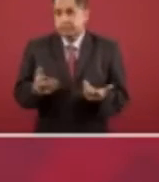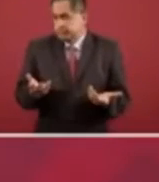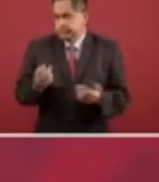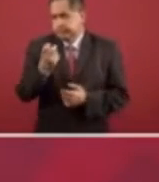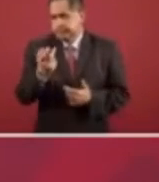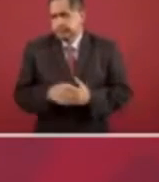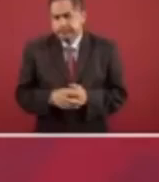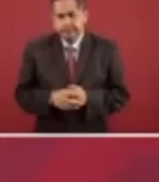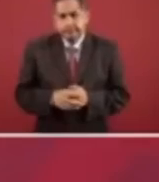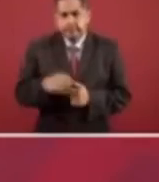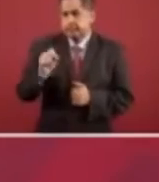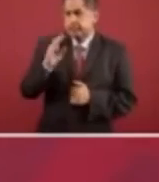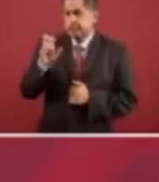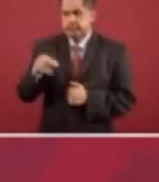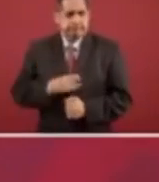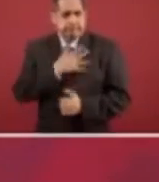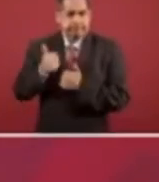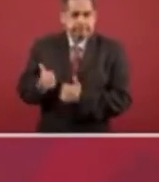Entonces, el bienestar.